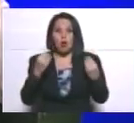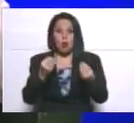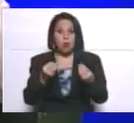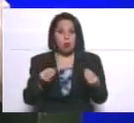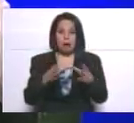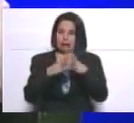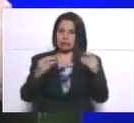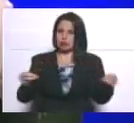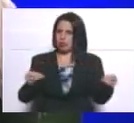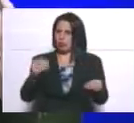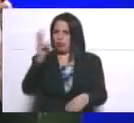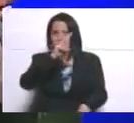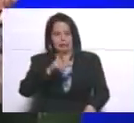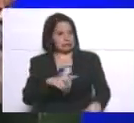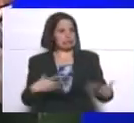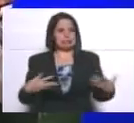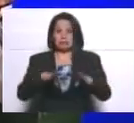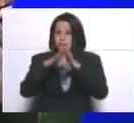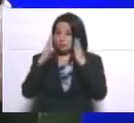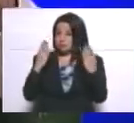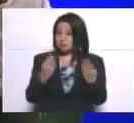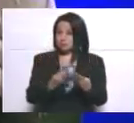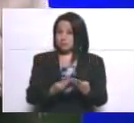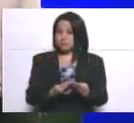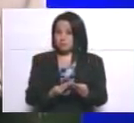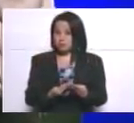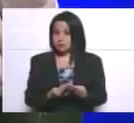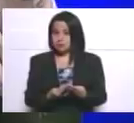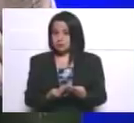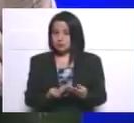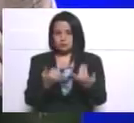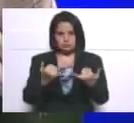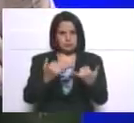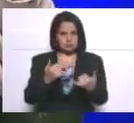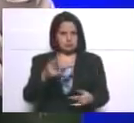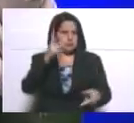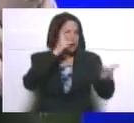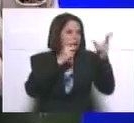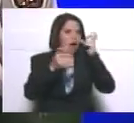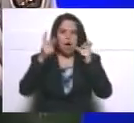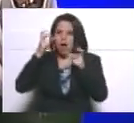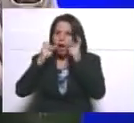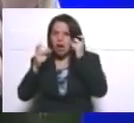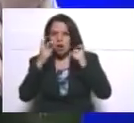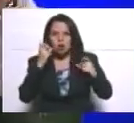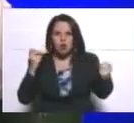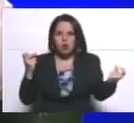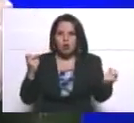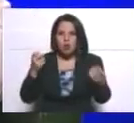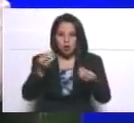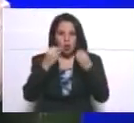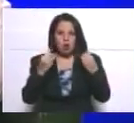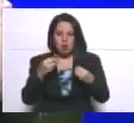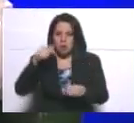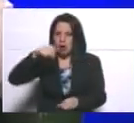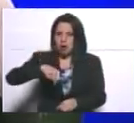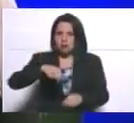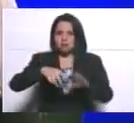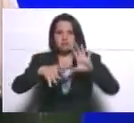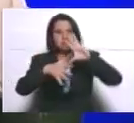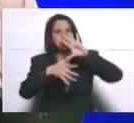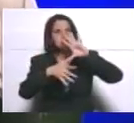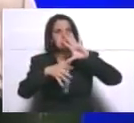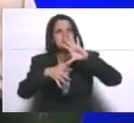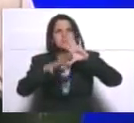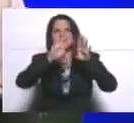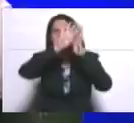a Venezuela, sino al mundo entero. Así es. Y que hoy entonces se empiezan a escuchar en otros continentes y en este continente también, se empiezan